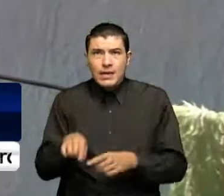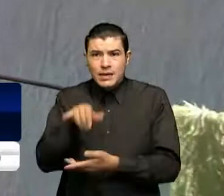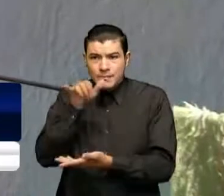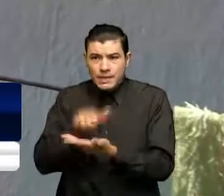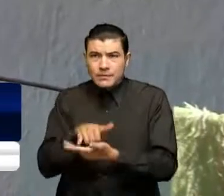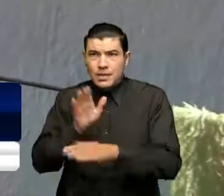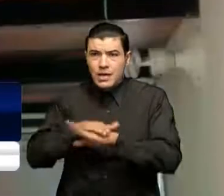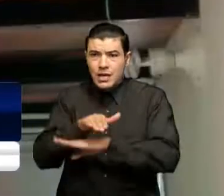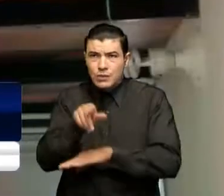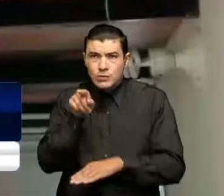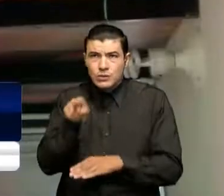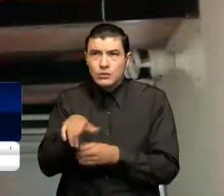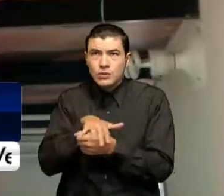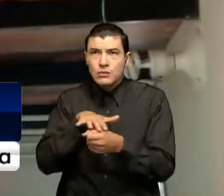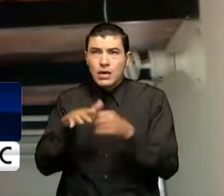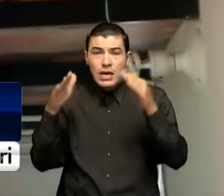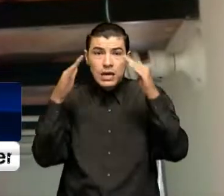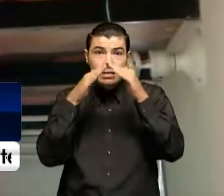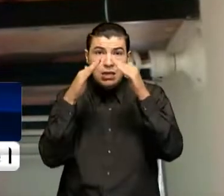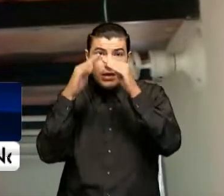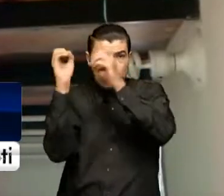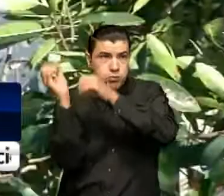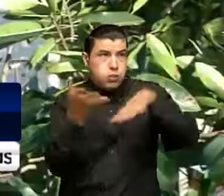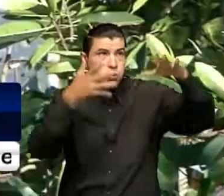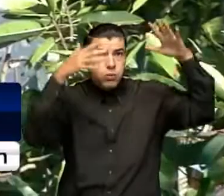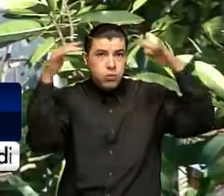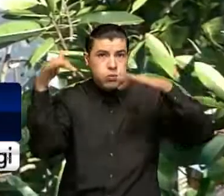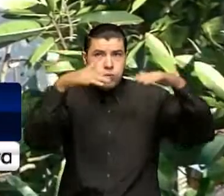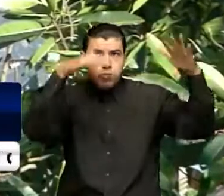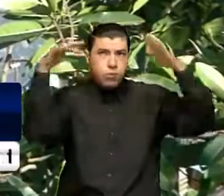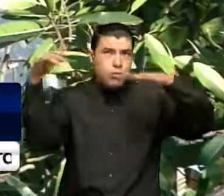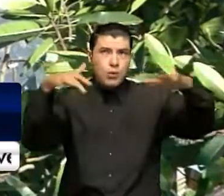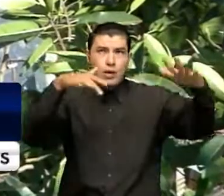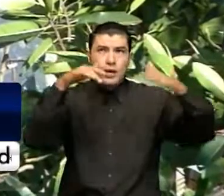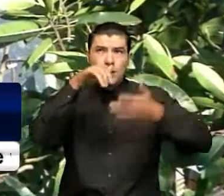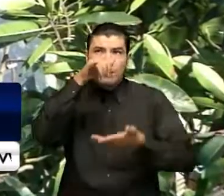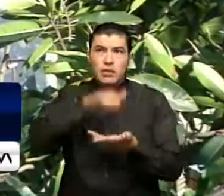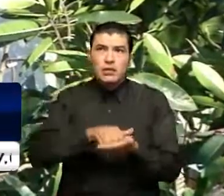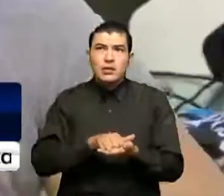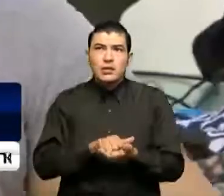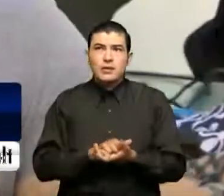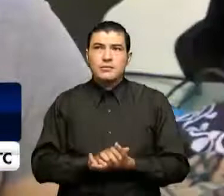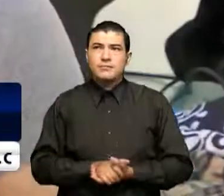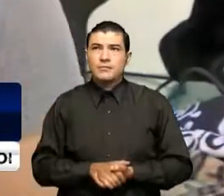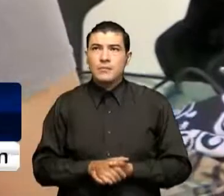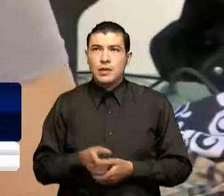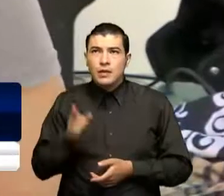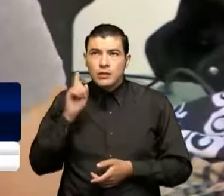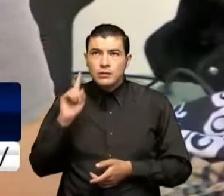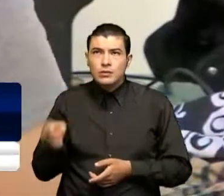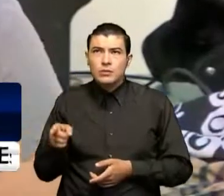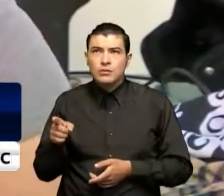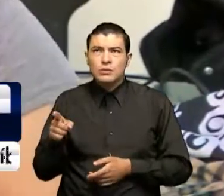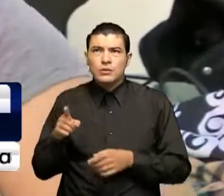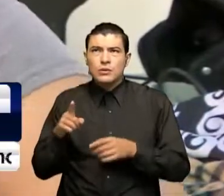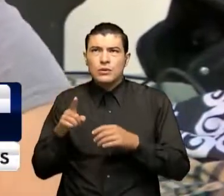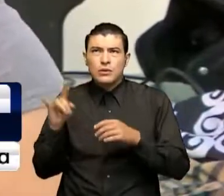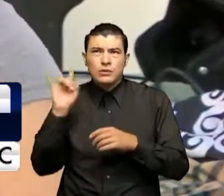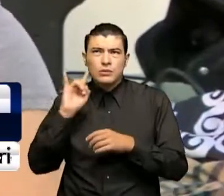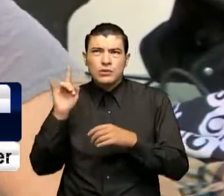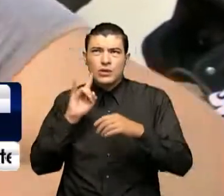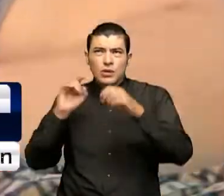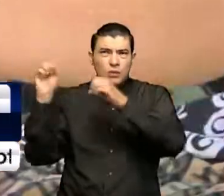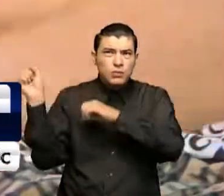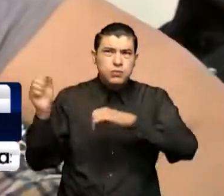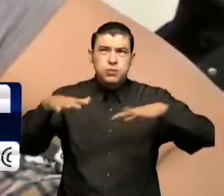las mismas consecuencias el techo de su casa también fue arrebatado por el viento fue un sonido estruendoso lo